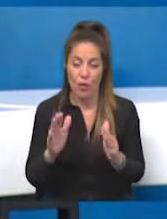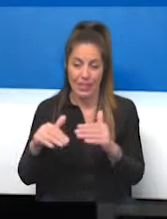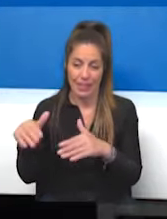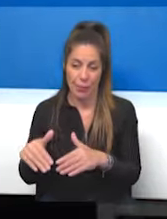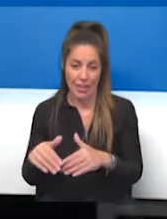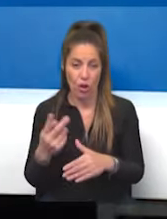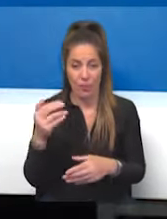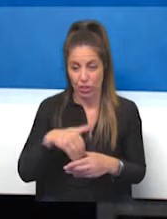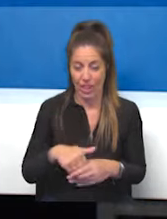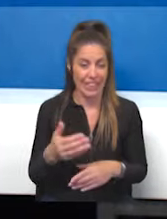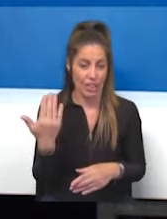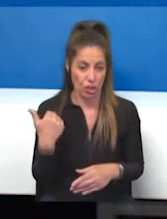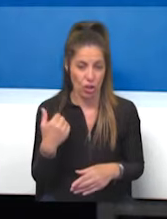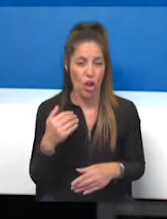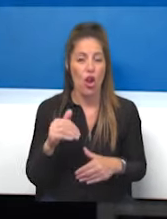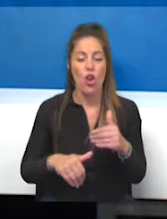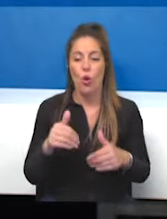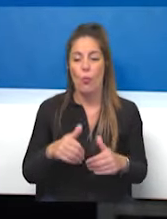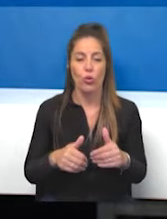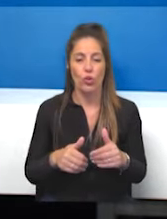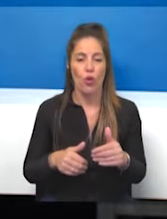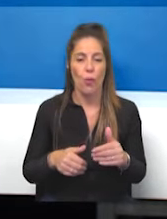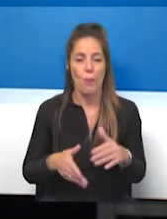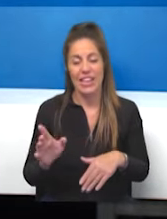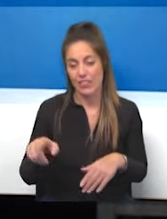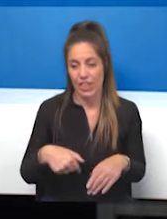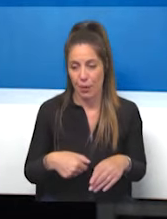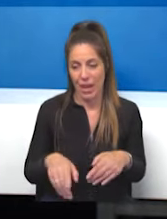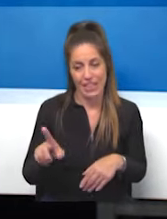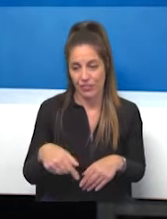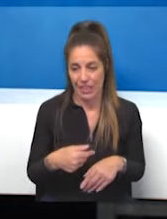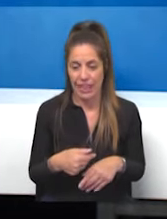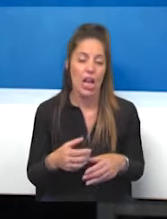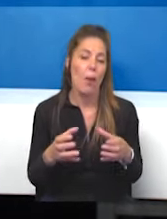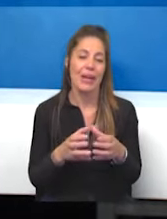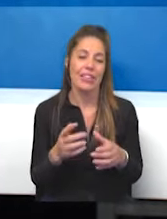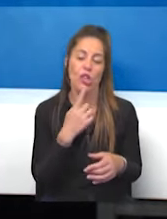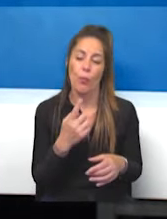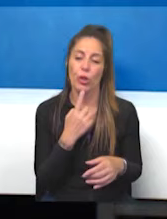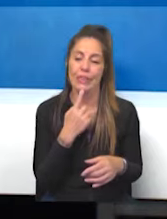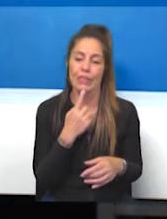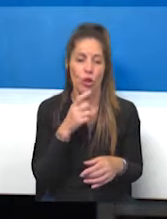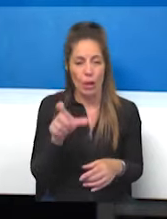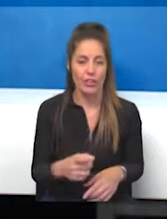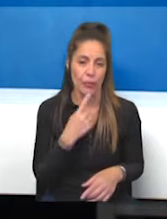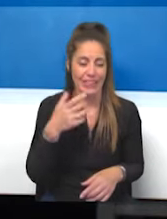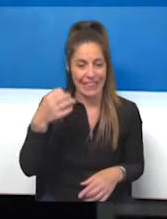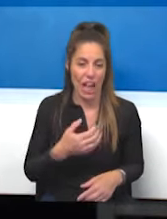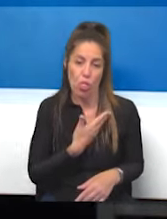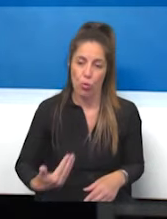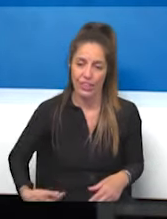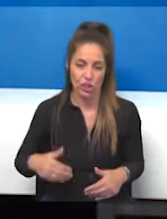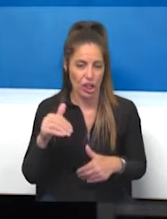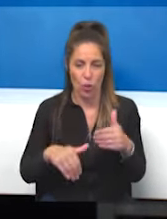balotaje interior los los votos van y los votos vienen el partido político o el político que se crea dueño de los